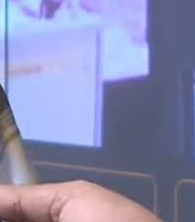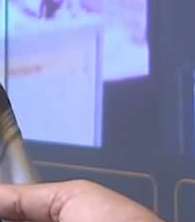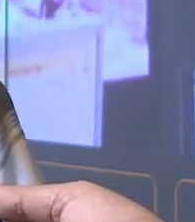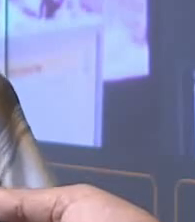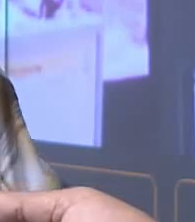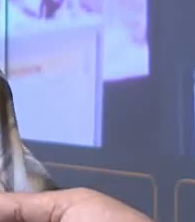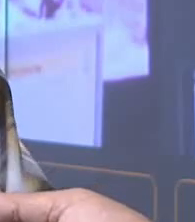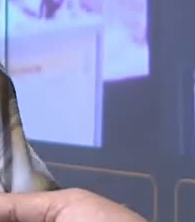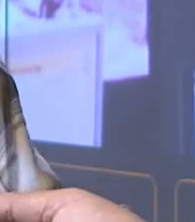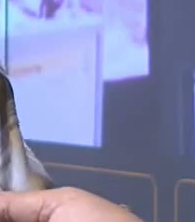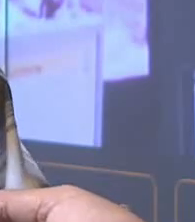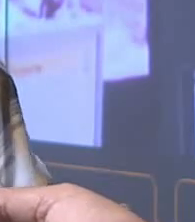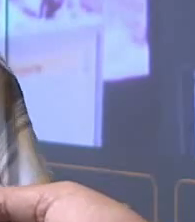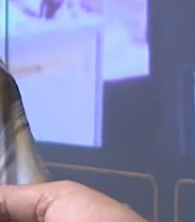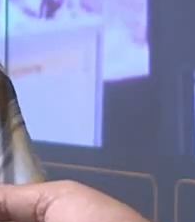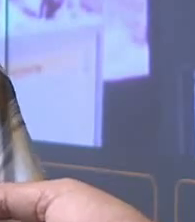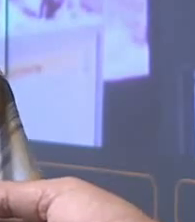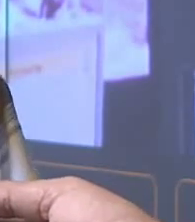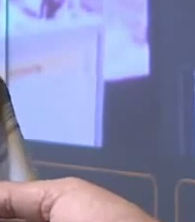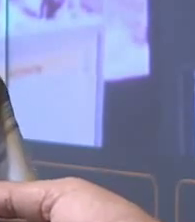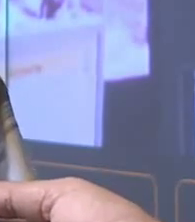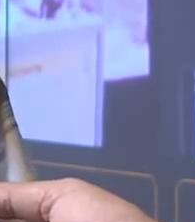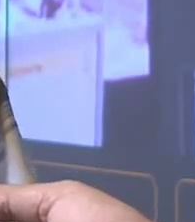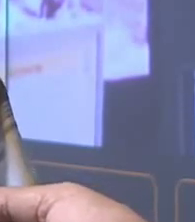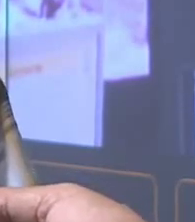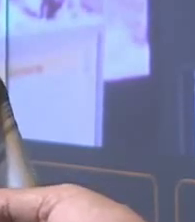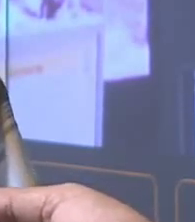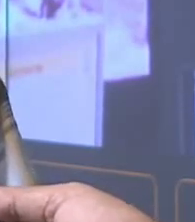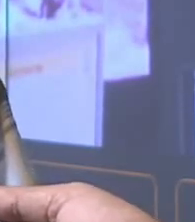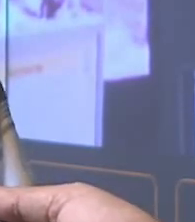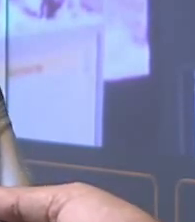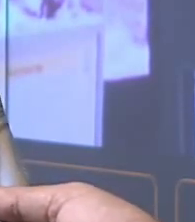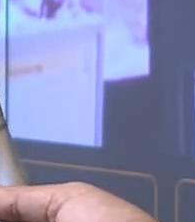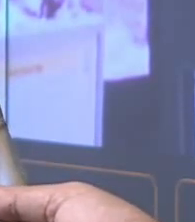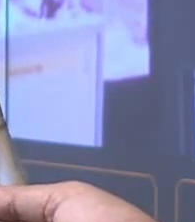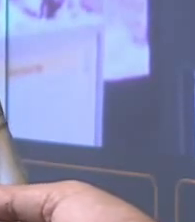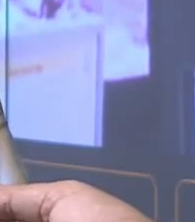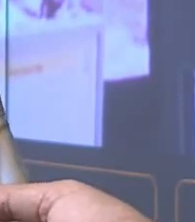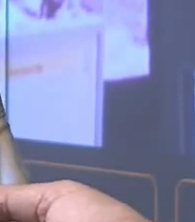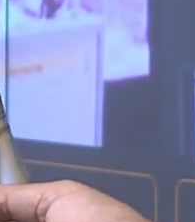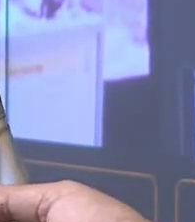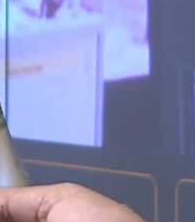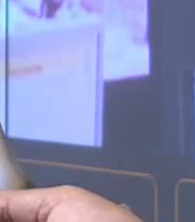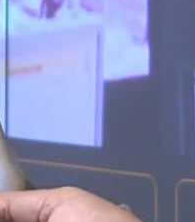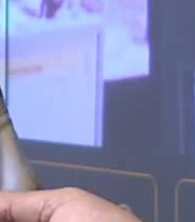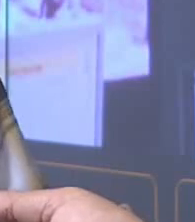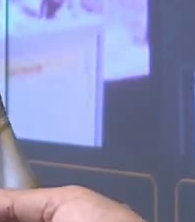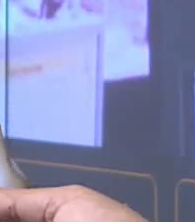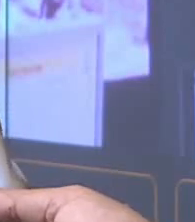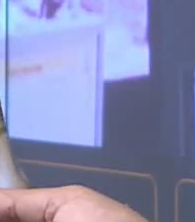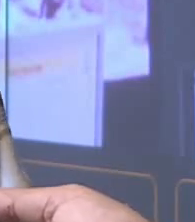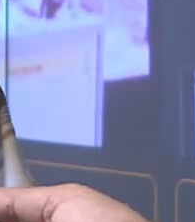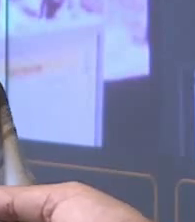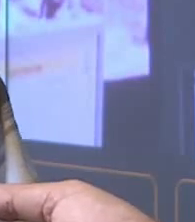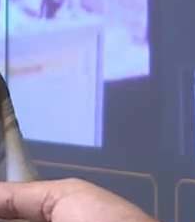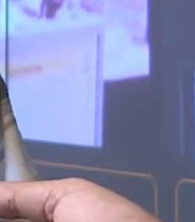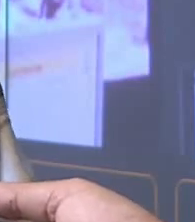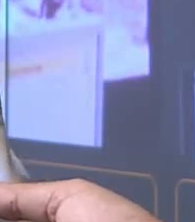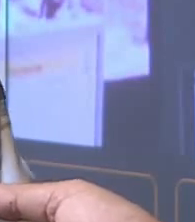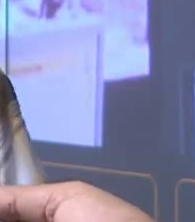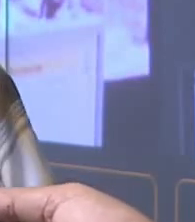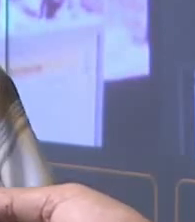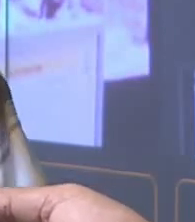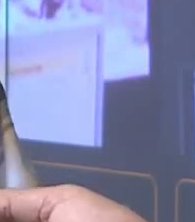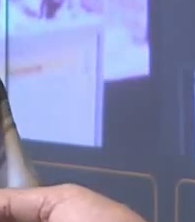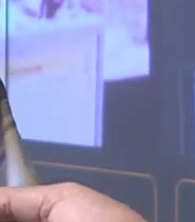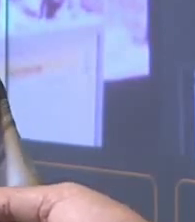con la caldera encendida, buscando los parámetros para poder rodar la turbina, y una vez que ruede la turbina,